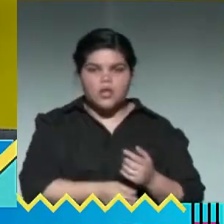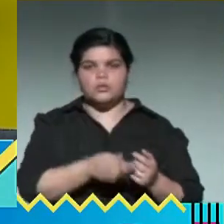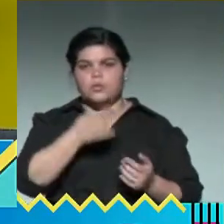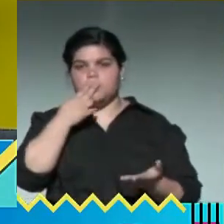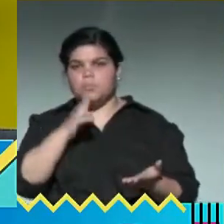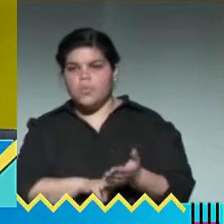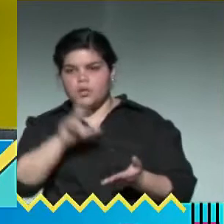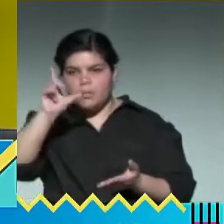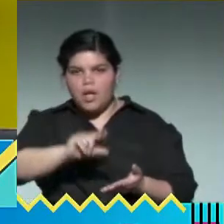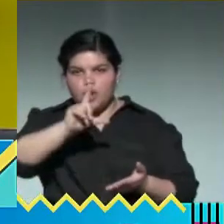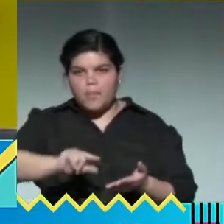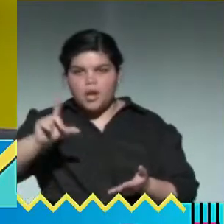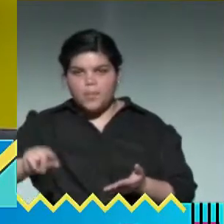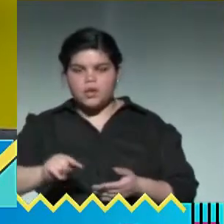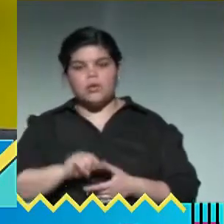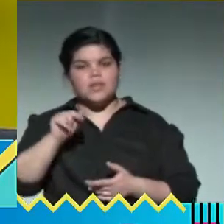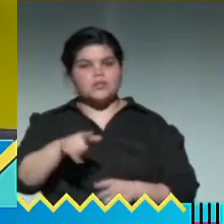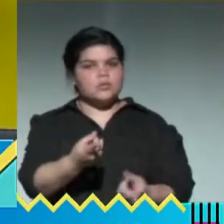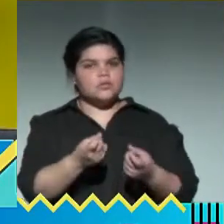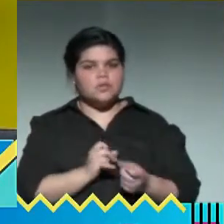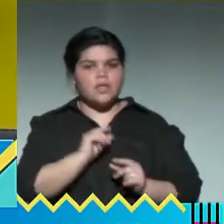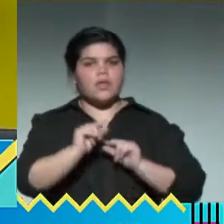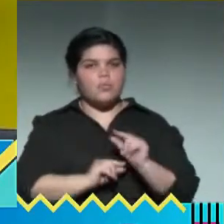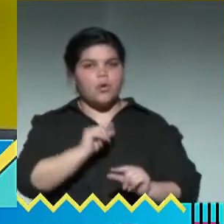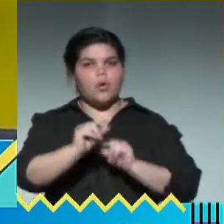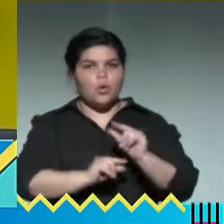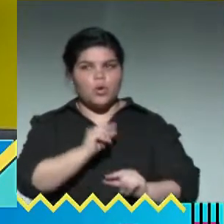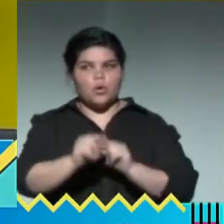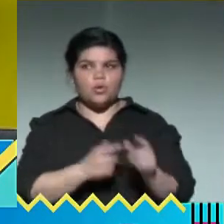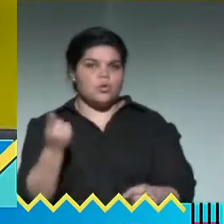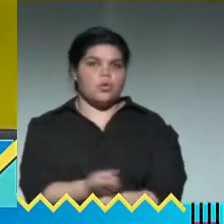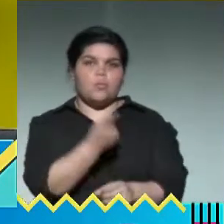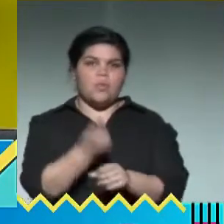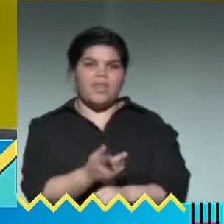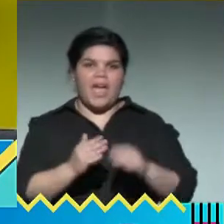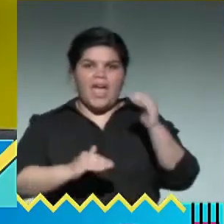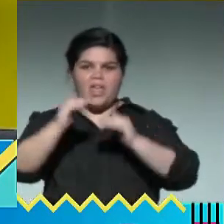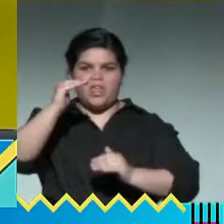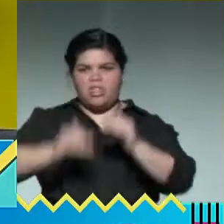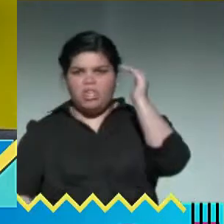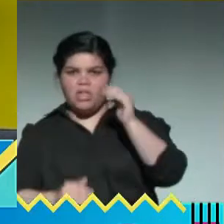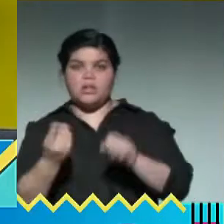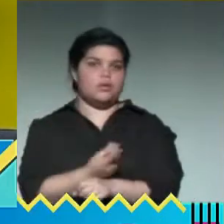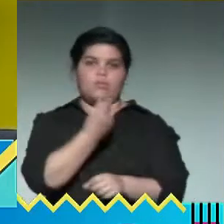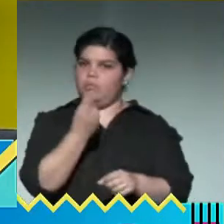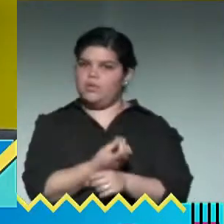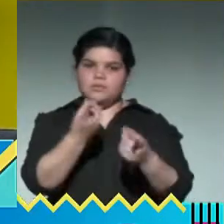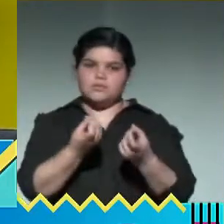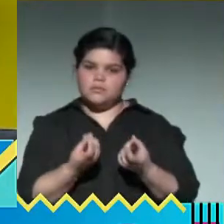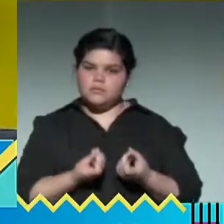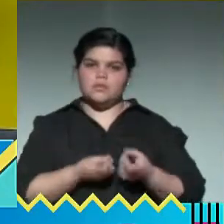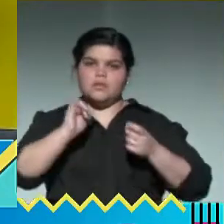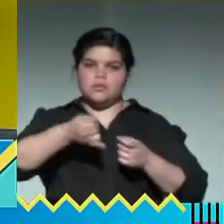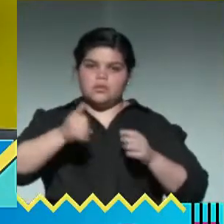creo que eso tiene que ir siendo progresivo y con equilibrio, digamos, porque no puedes perder el equilibrio. Es medio loco decir, che, vamos a bajar